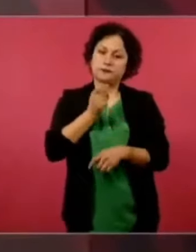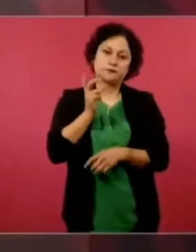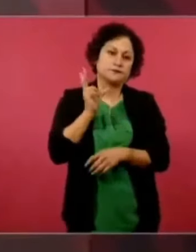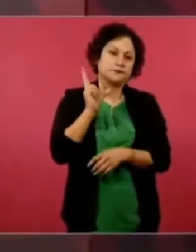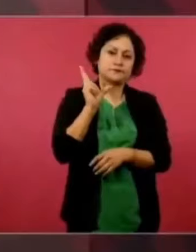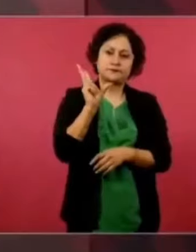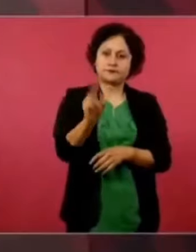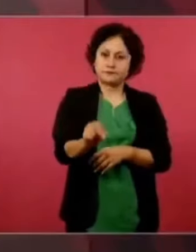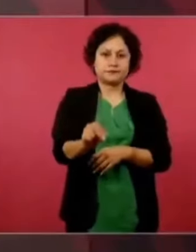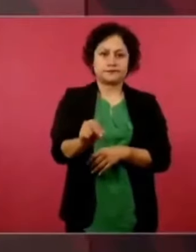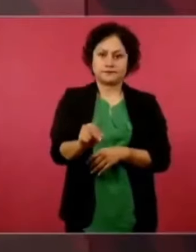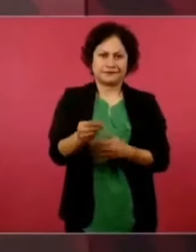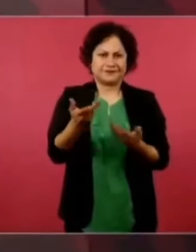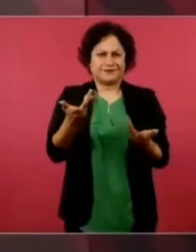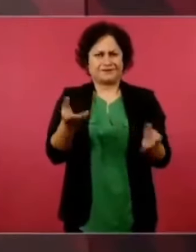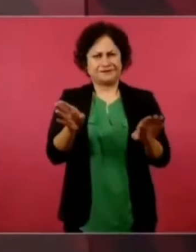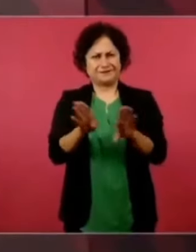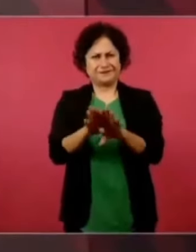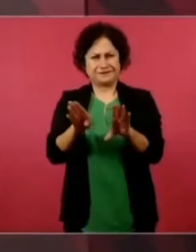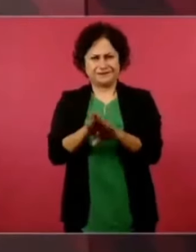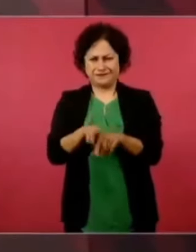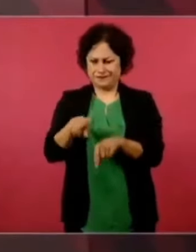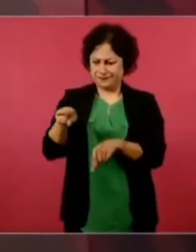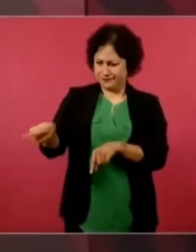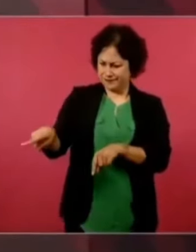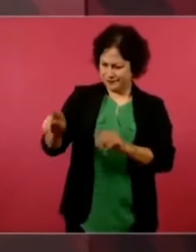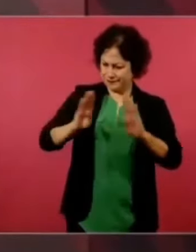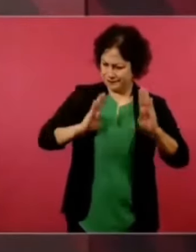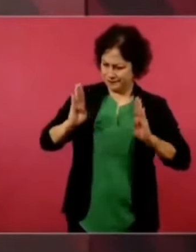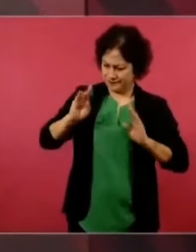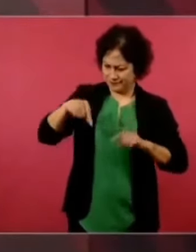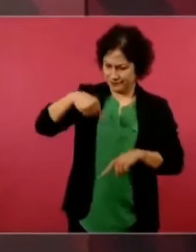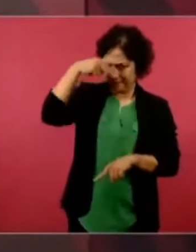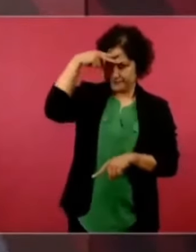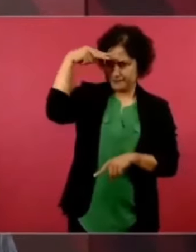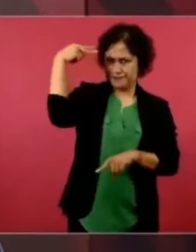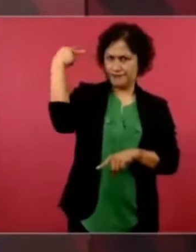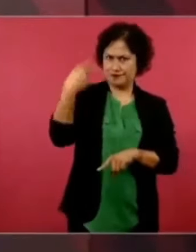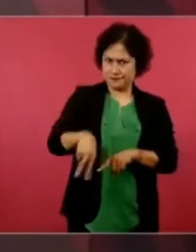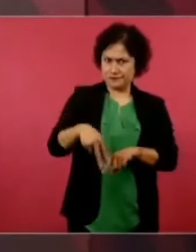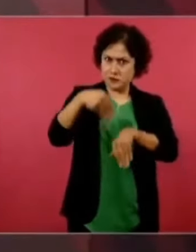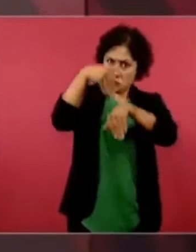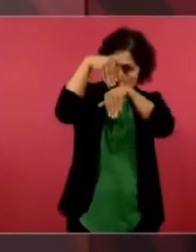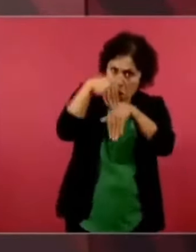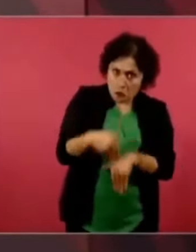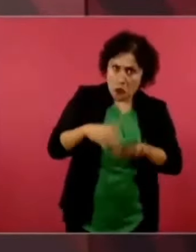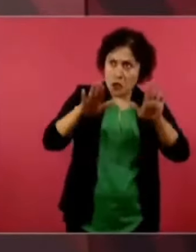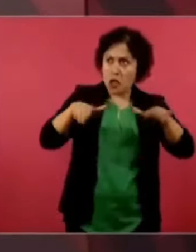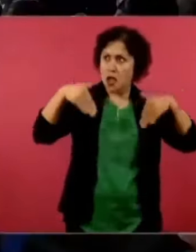esté subordinada a un gobierno extranjero cualquier gobierno